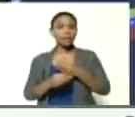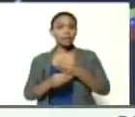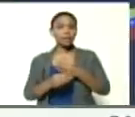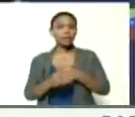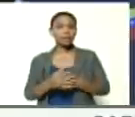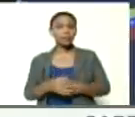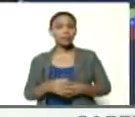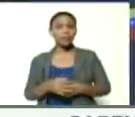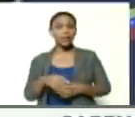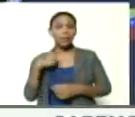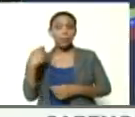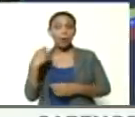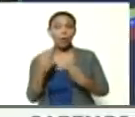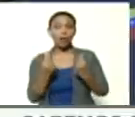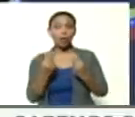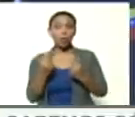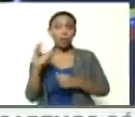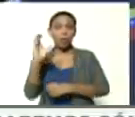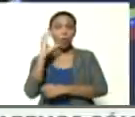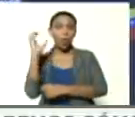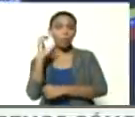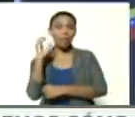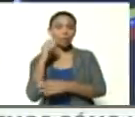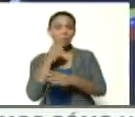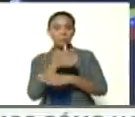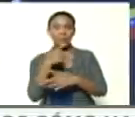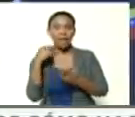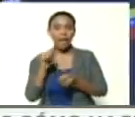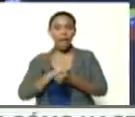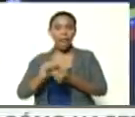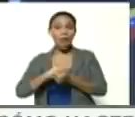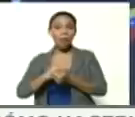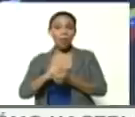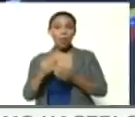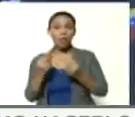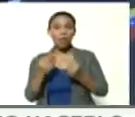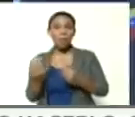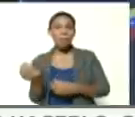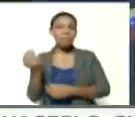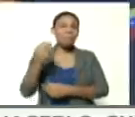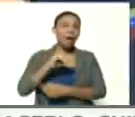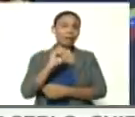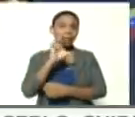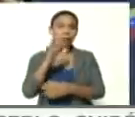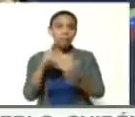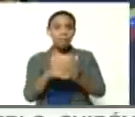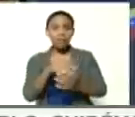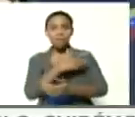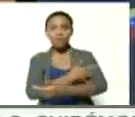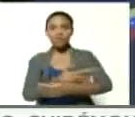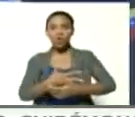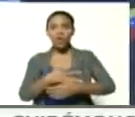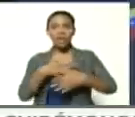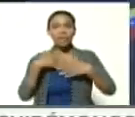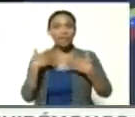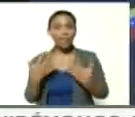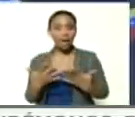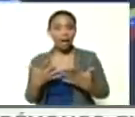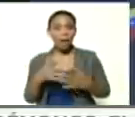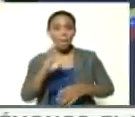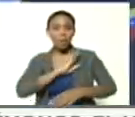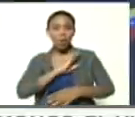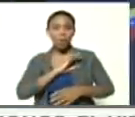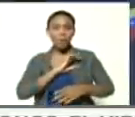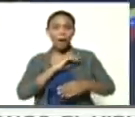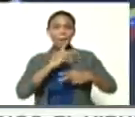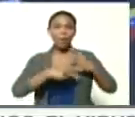de ingreso a la economía colombiana a través del lavado de dinero, más casi 3.000 millones de la propia producción